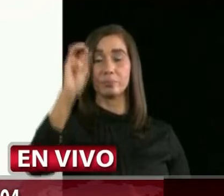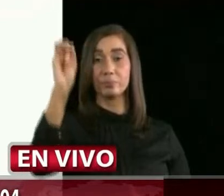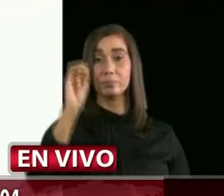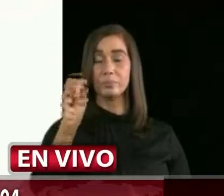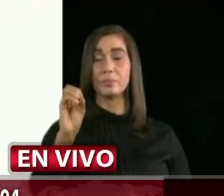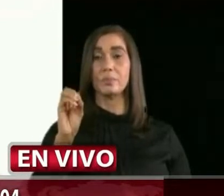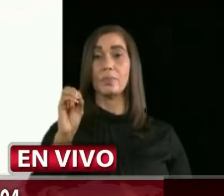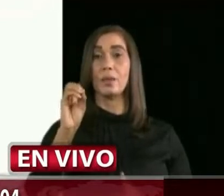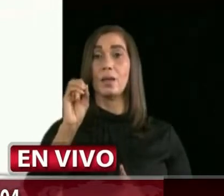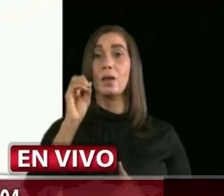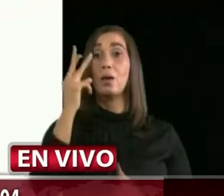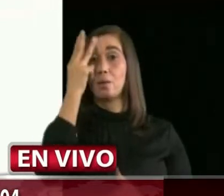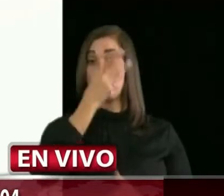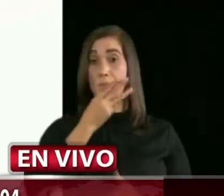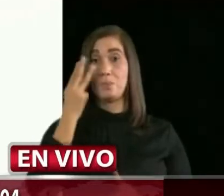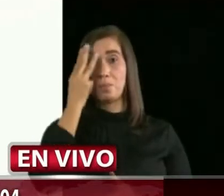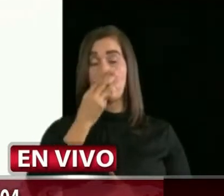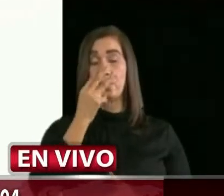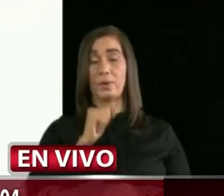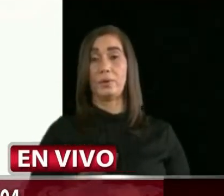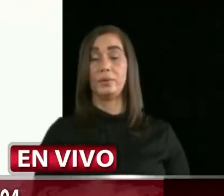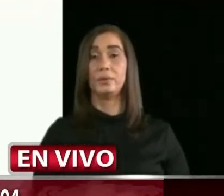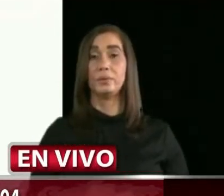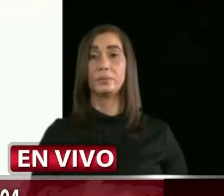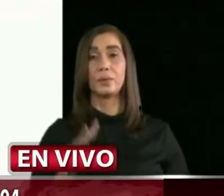2.74% Moca,